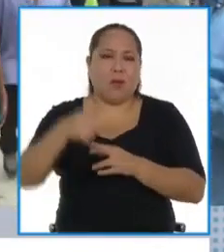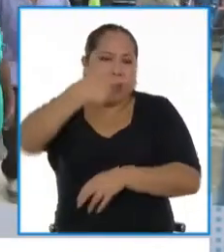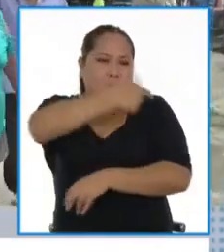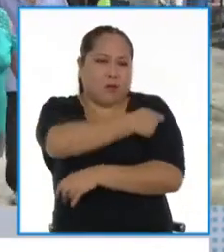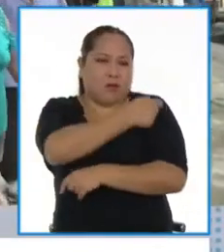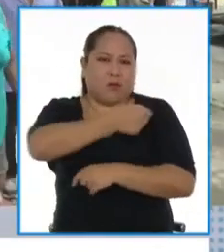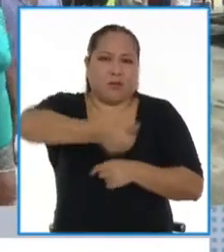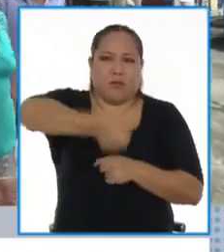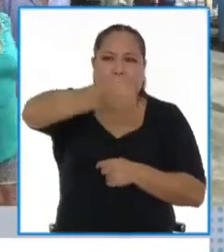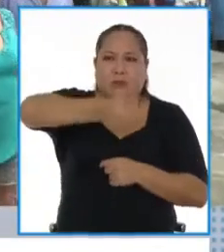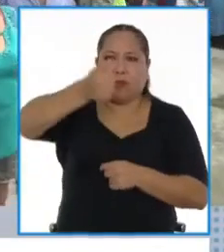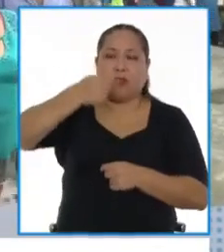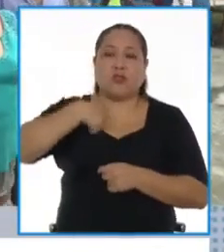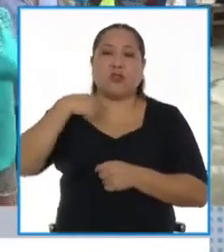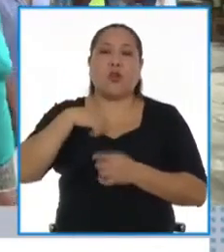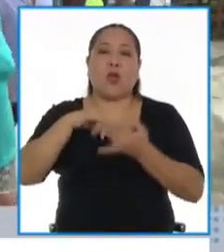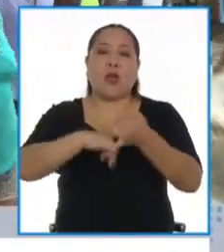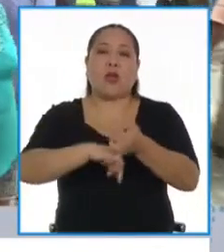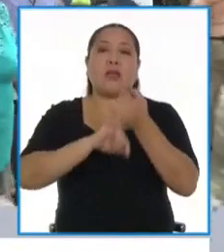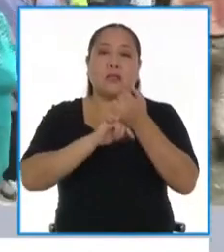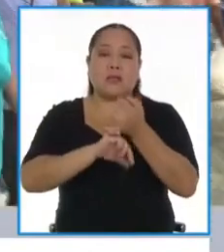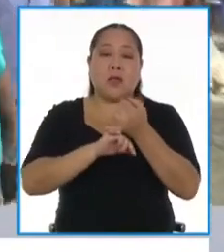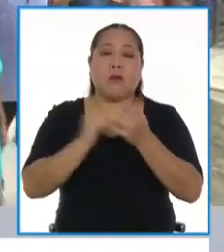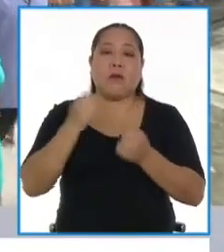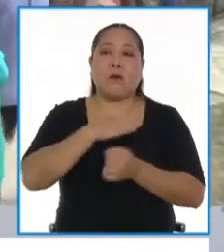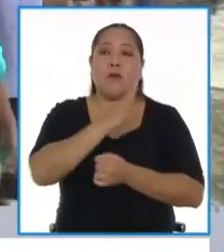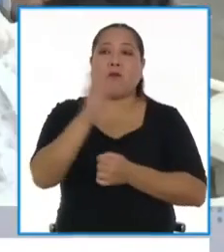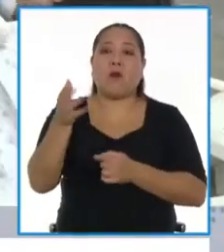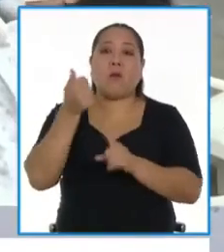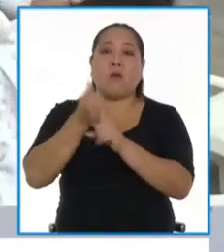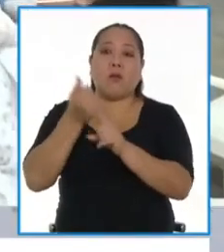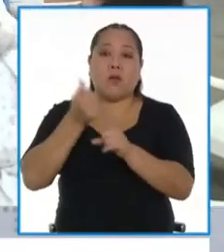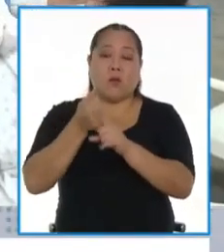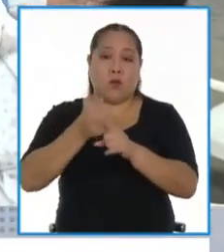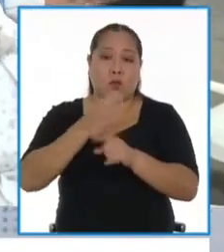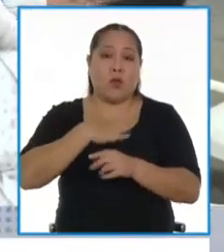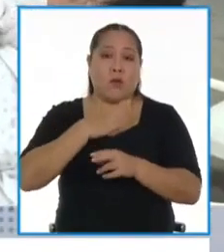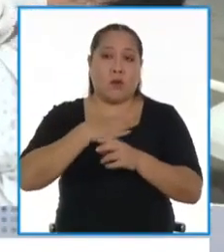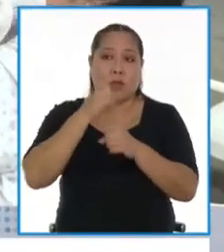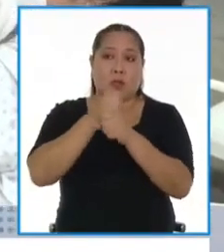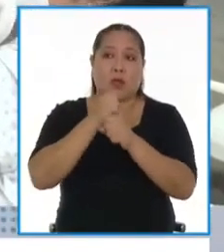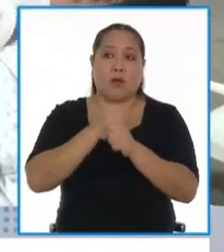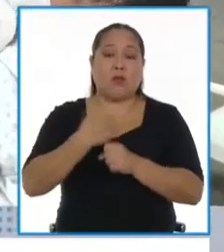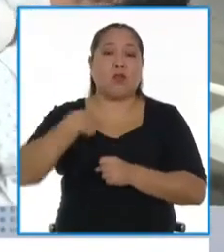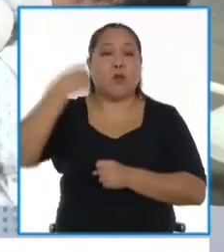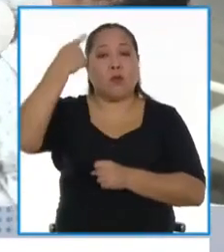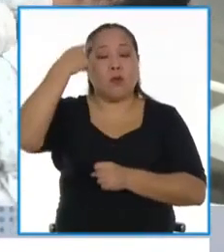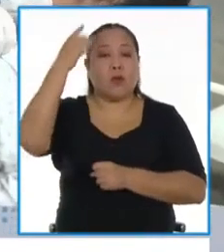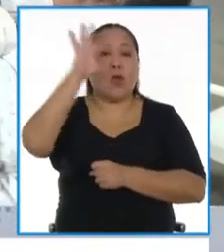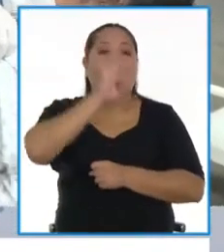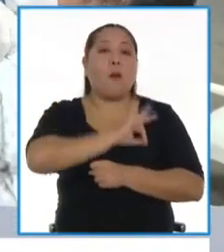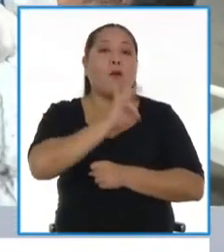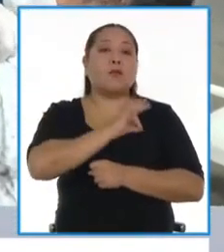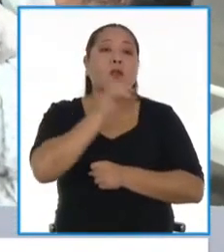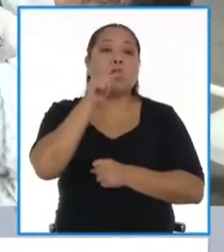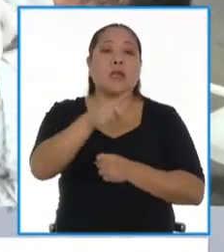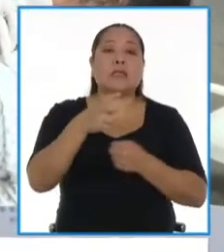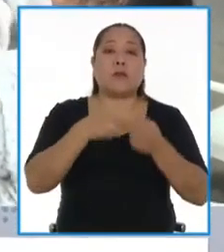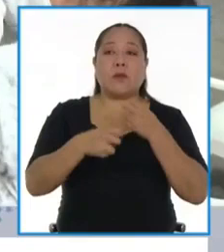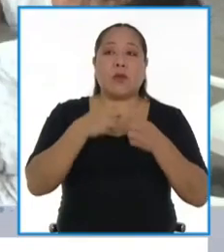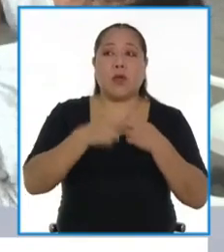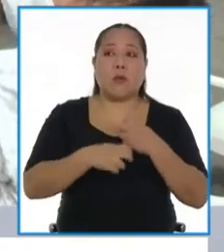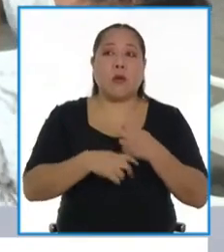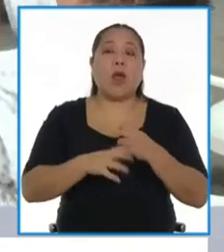funcionarios. Y yo el día sábado tuve que hacer actividades de propio de la función, y creo que aprovechándose de esa circunstancia se ha dado